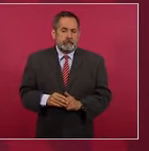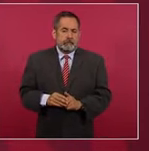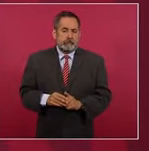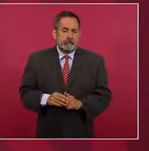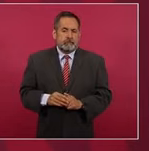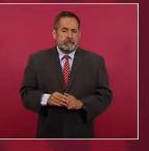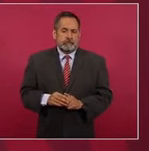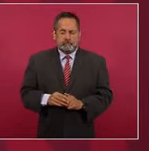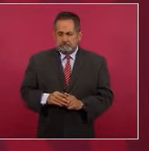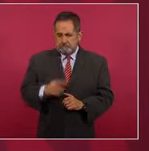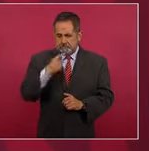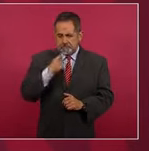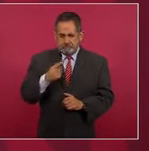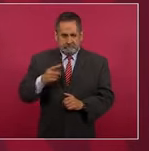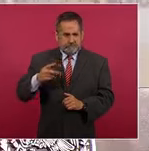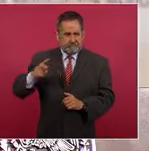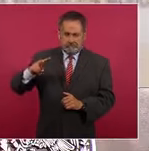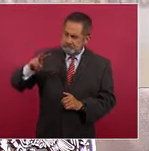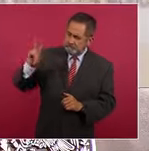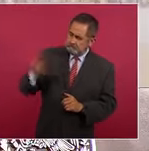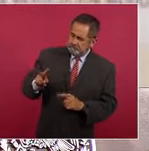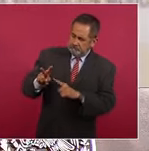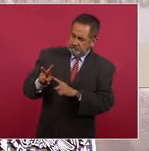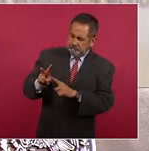la verdad y la justicia